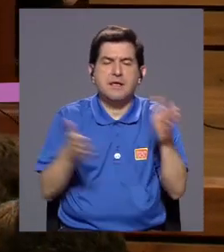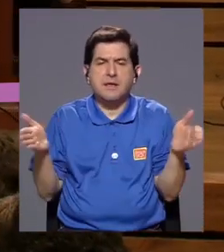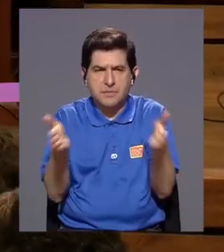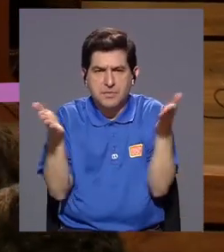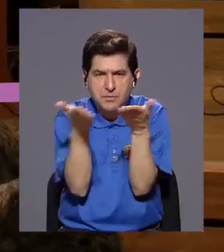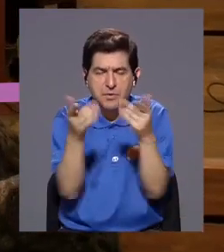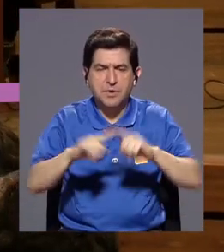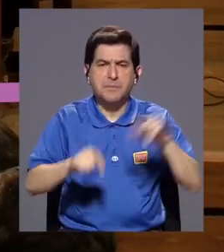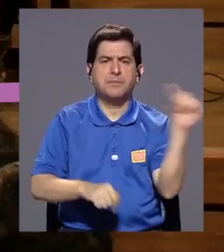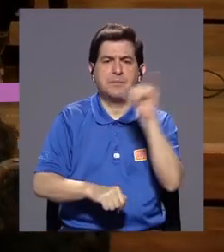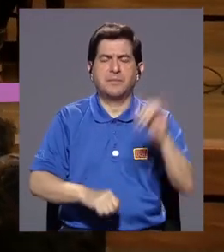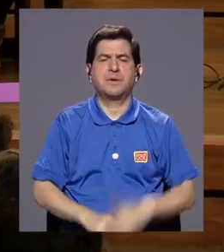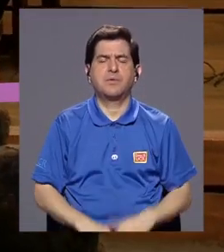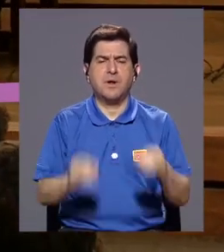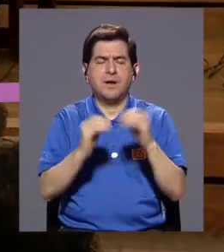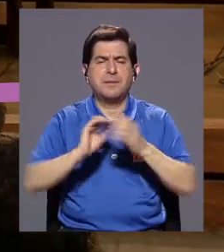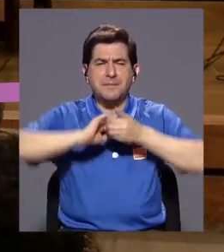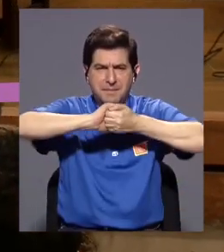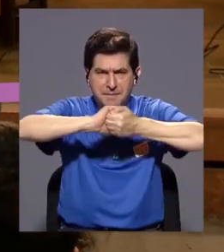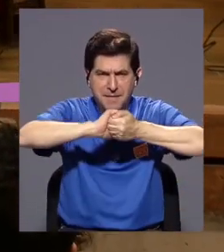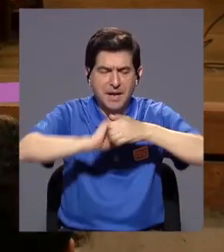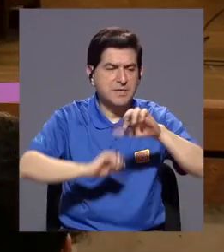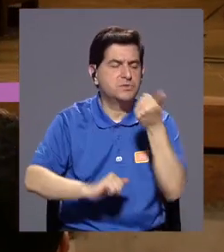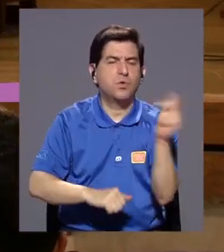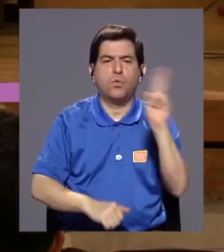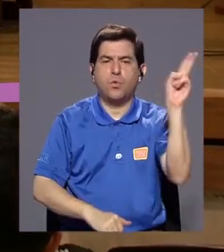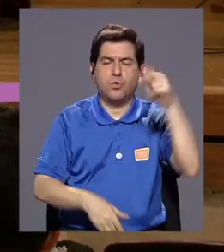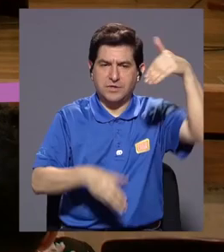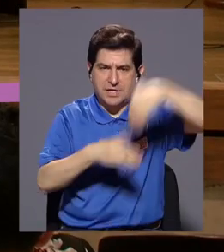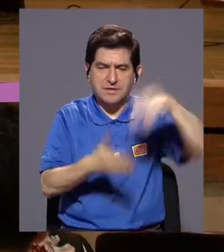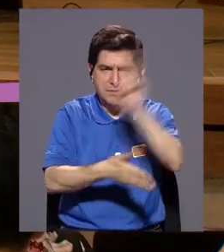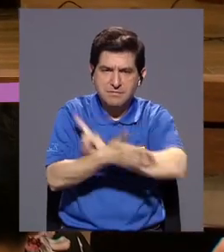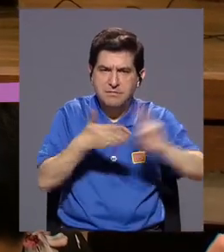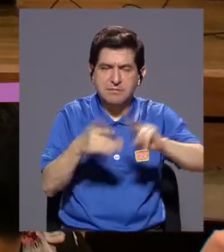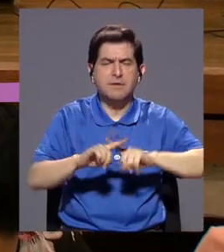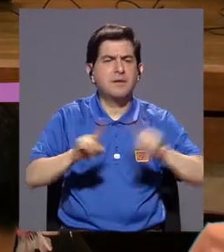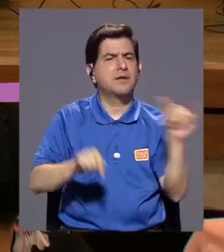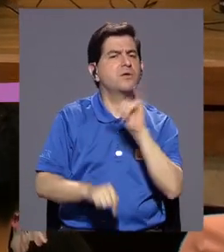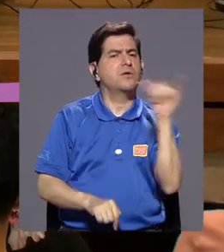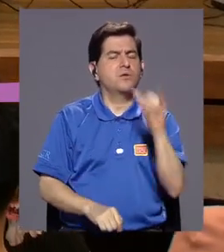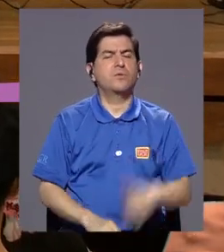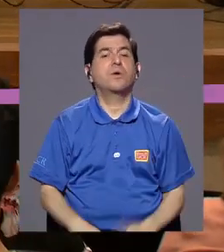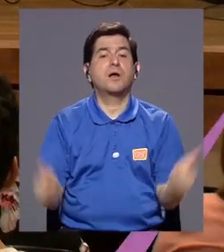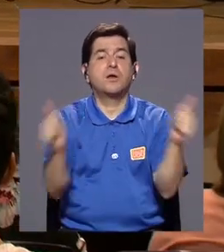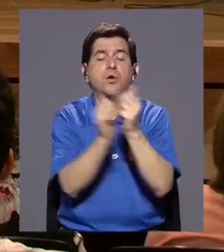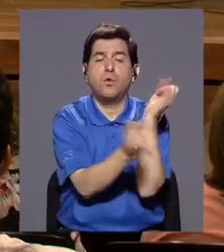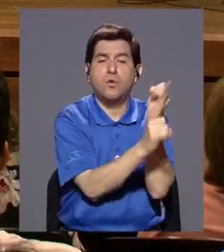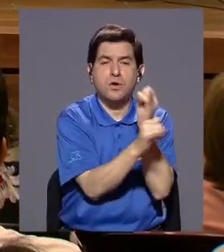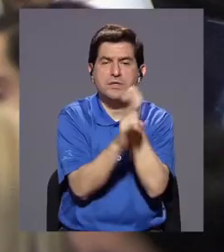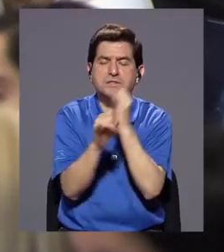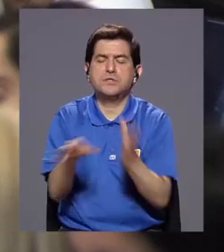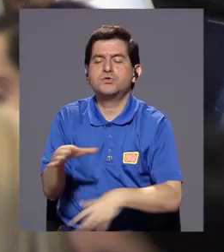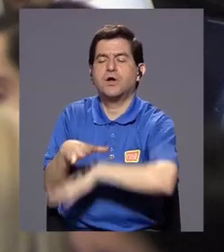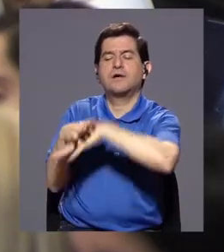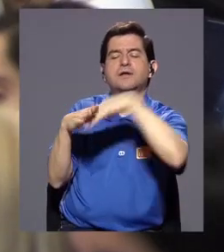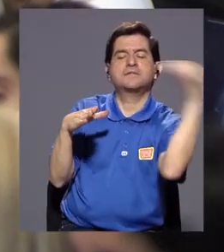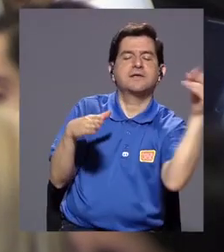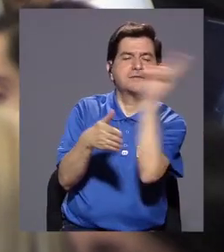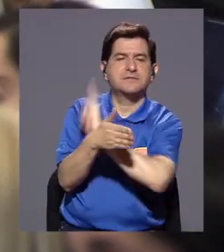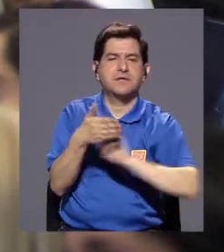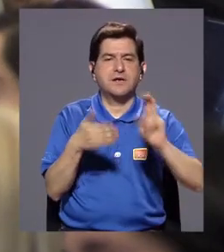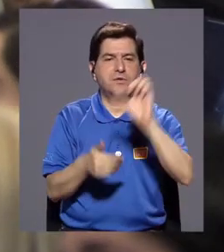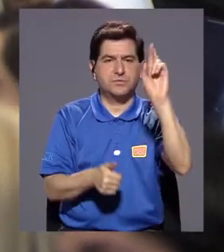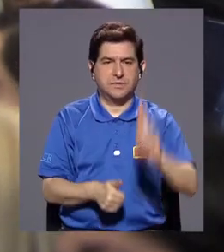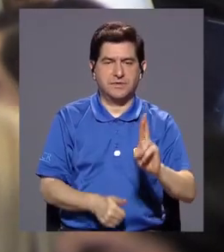promoción, pero también lograr más alianzas con las demás unidades dentro de la U, pero también con instituciones fuera de